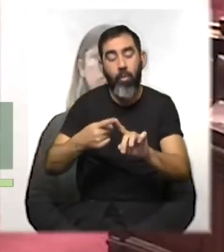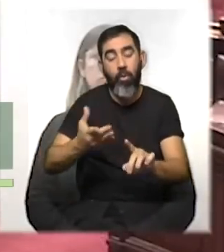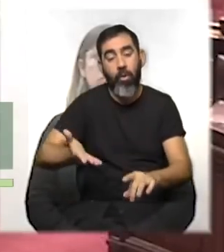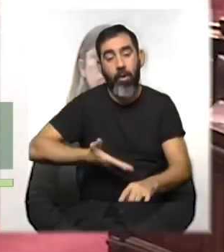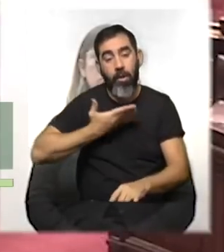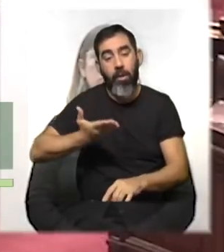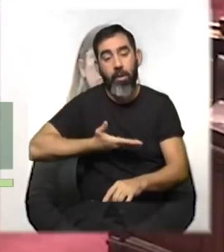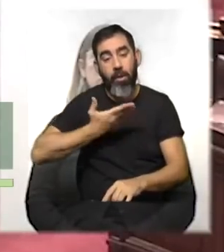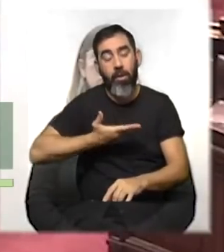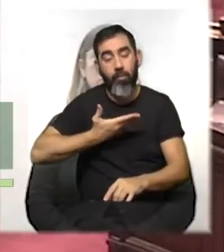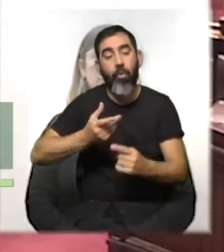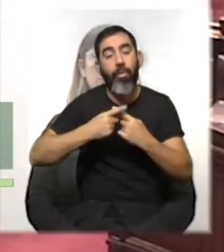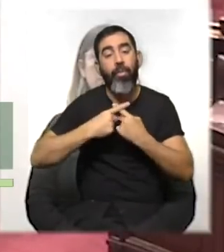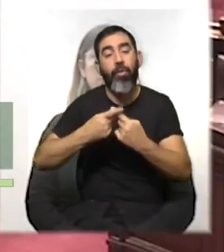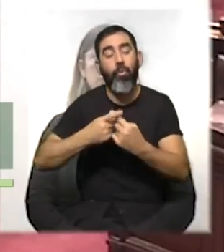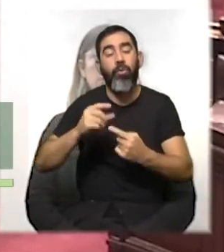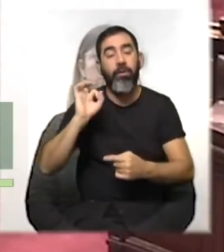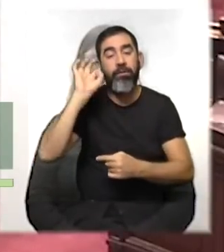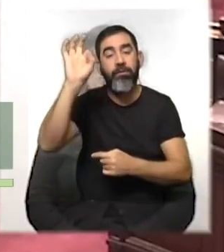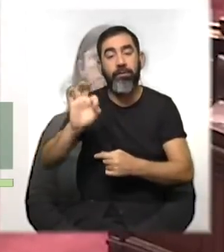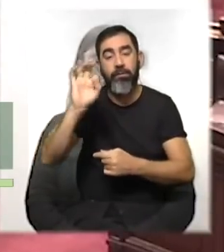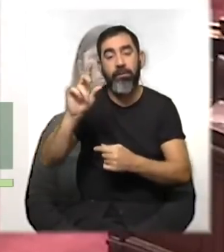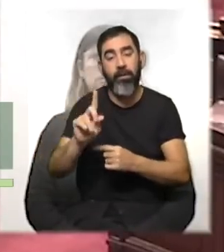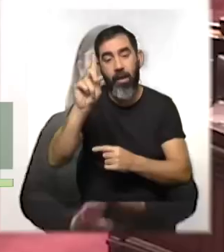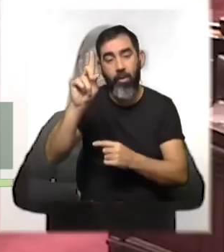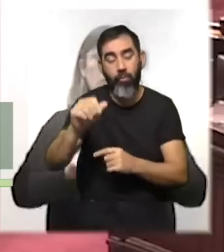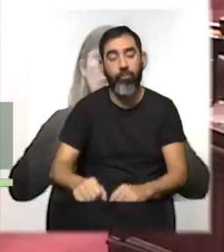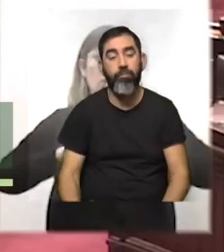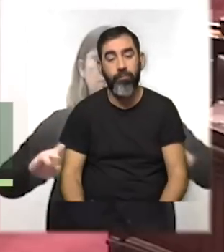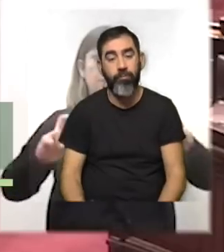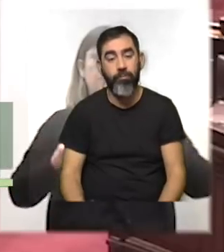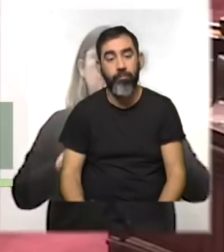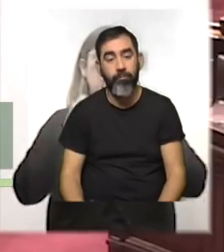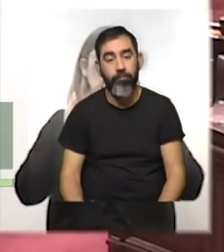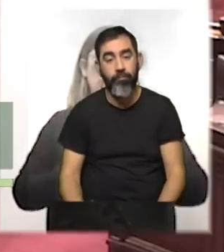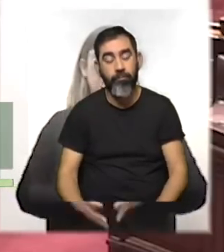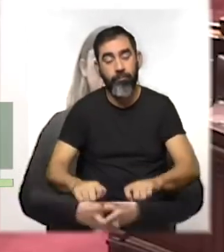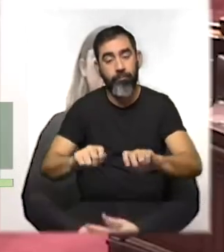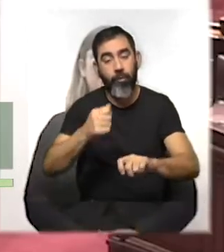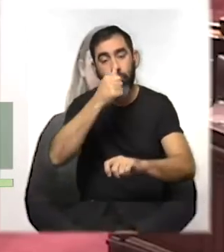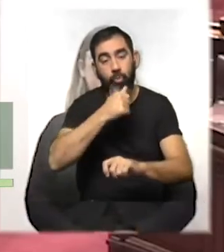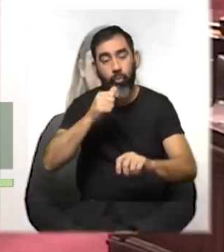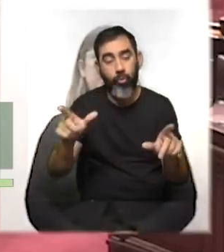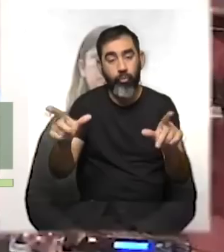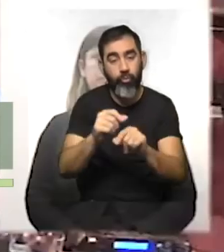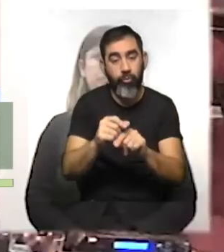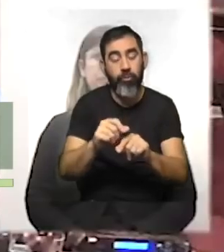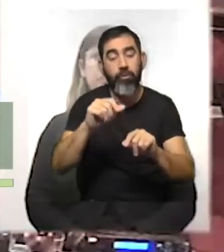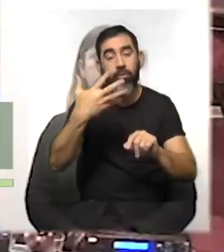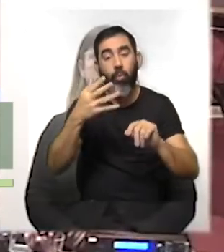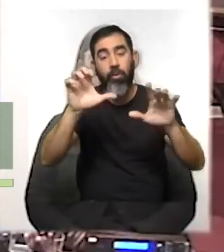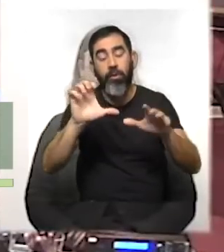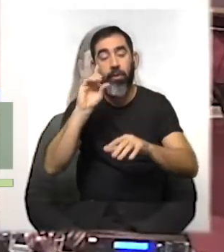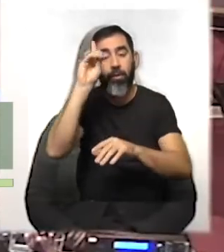de Cabildo abierto se han discutidos durante el debate en la cámara de senadores de esta forma se estrabó la situación y los 56